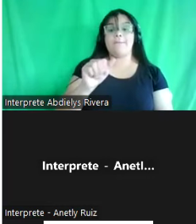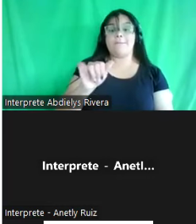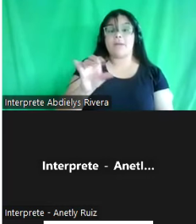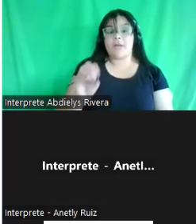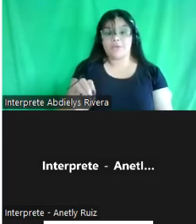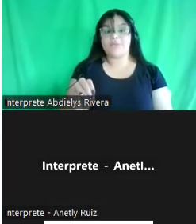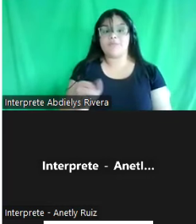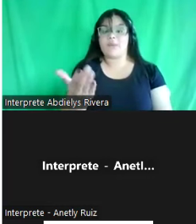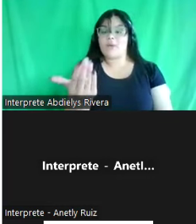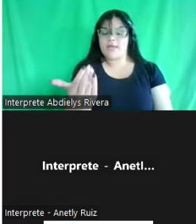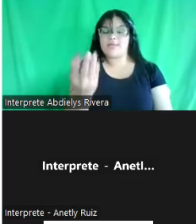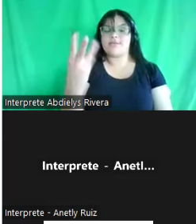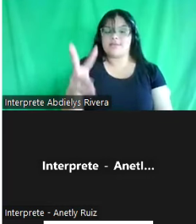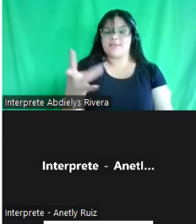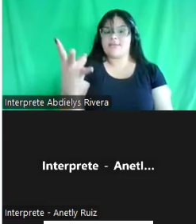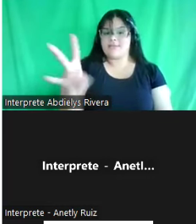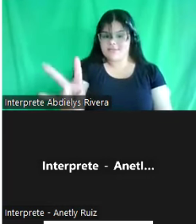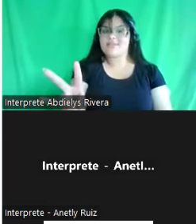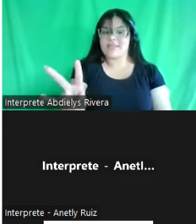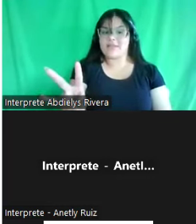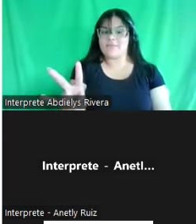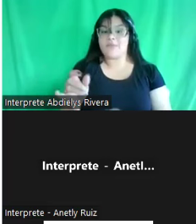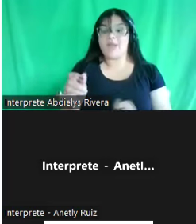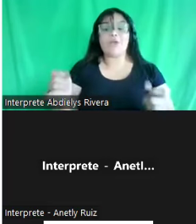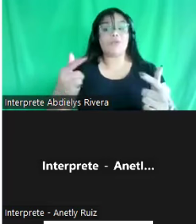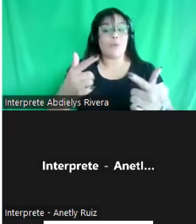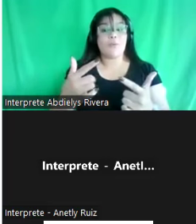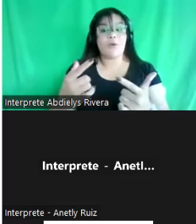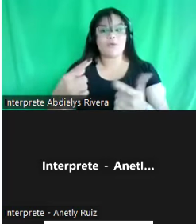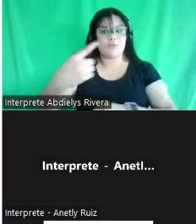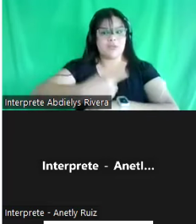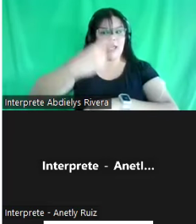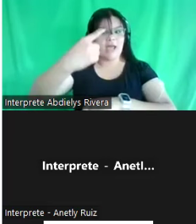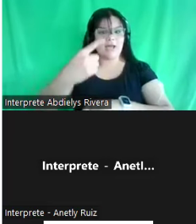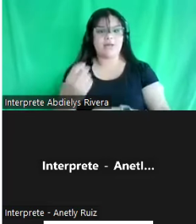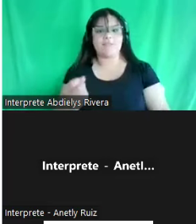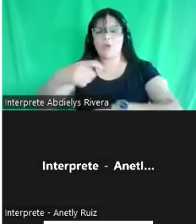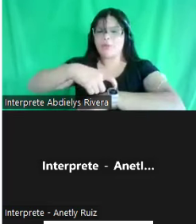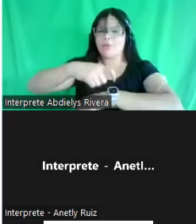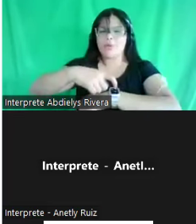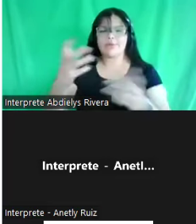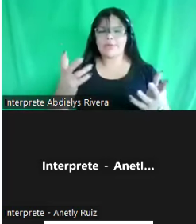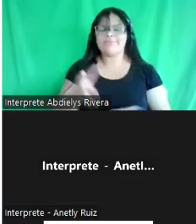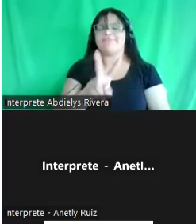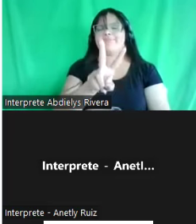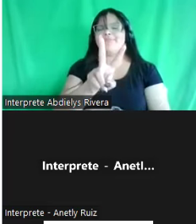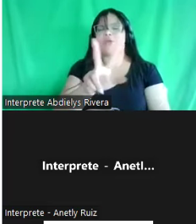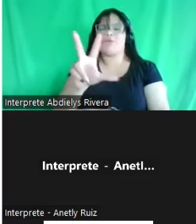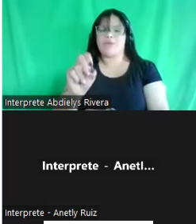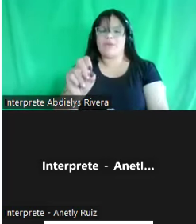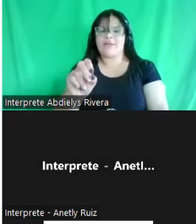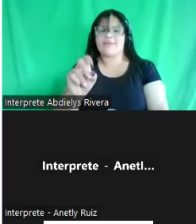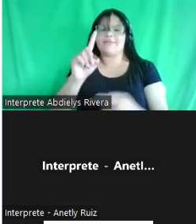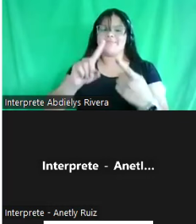15, 16 y 17. Todas estas sesiones van a ser en el horario de 2:30 a 4 de la tarde. Así que nos